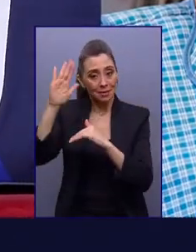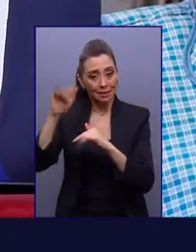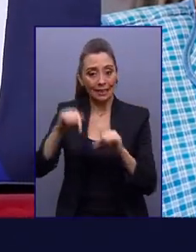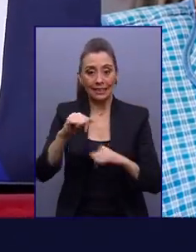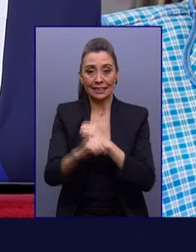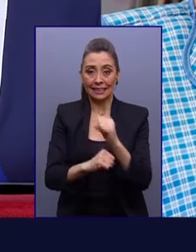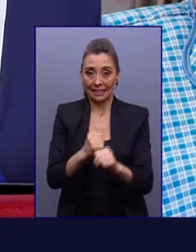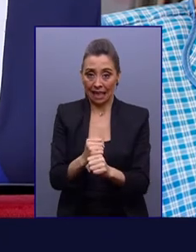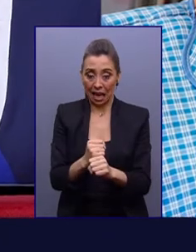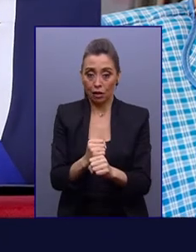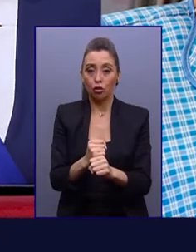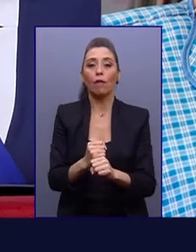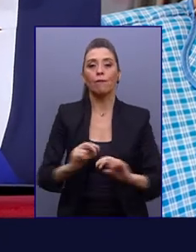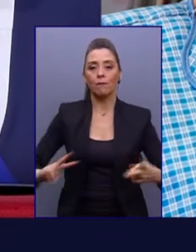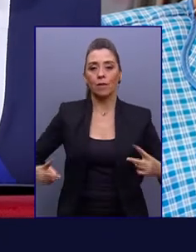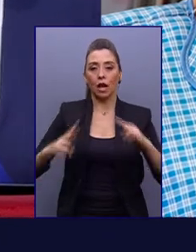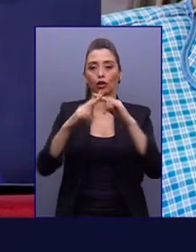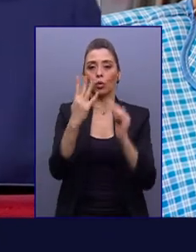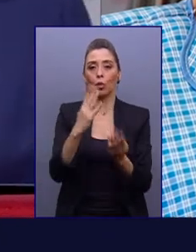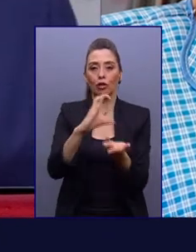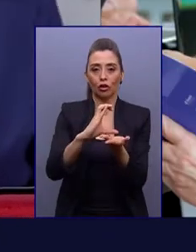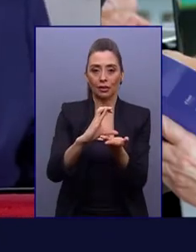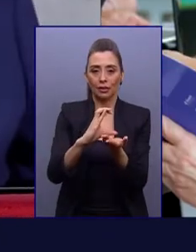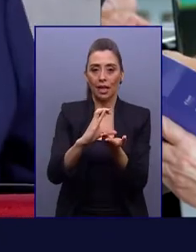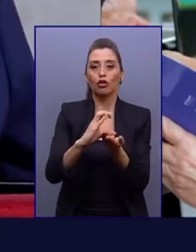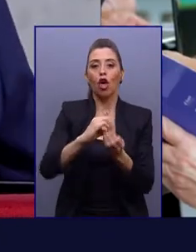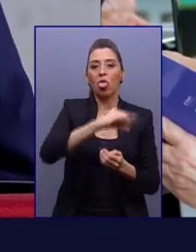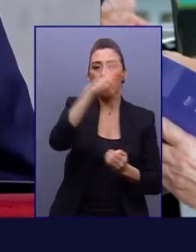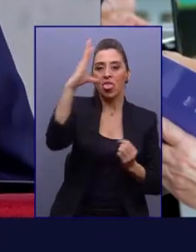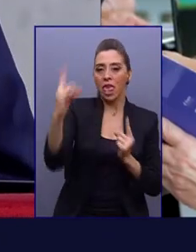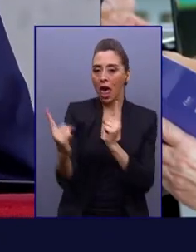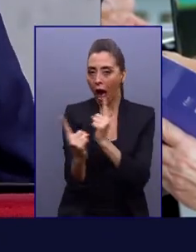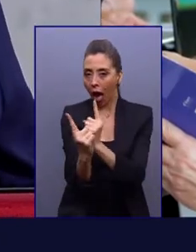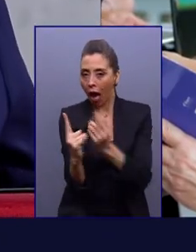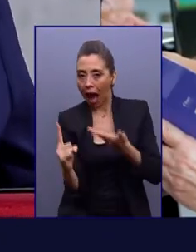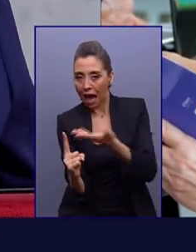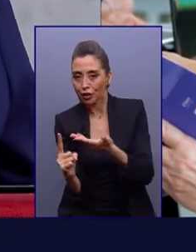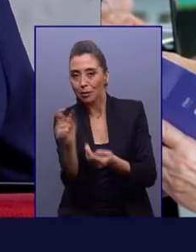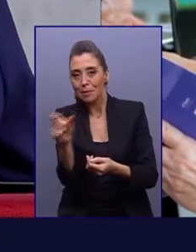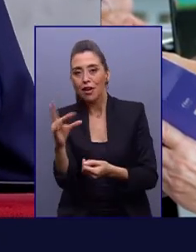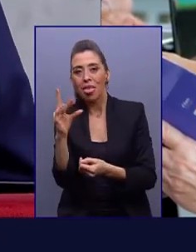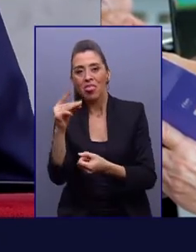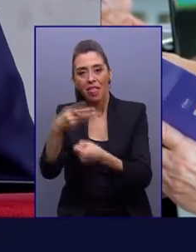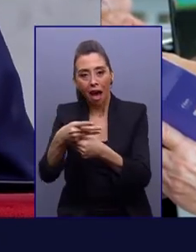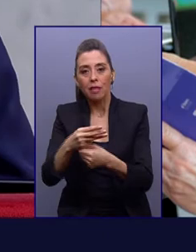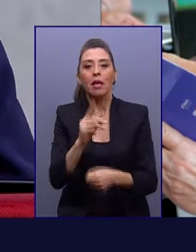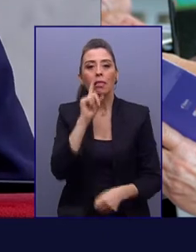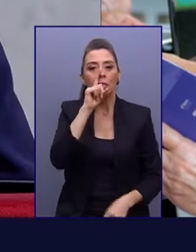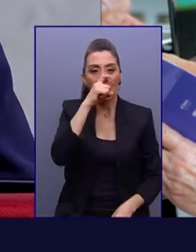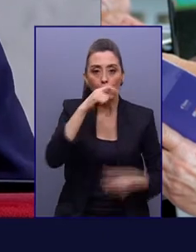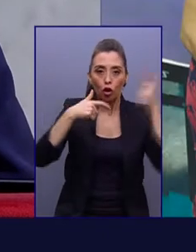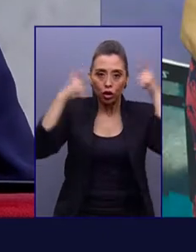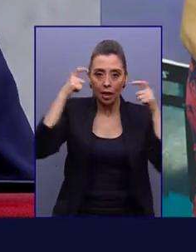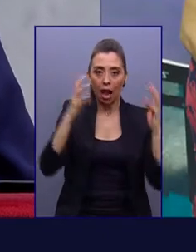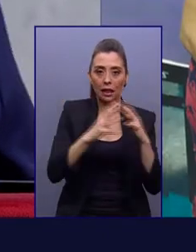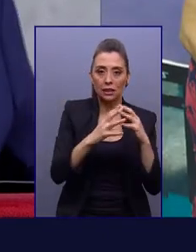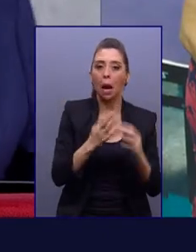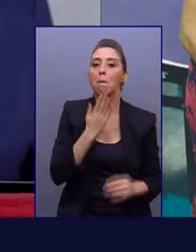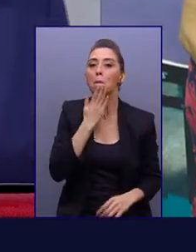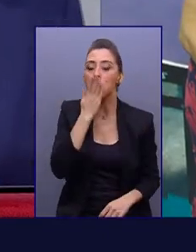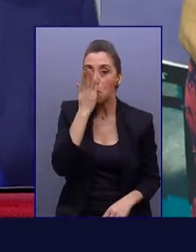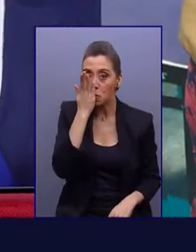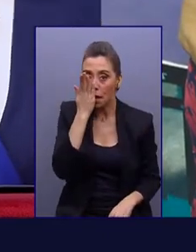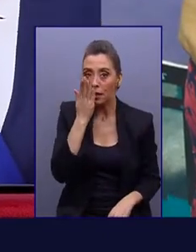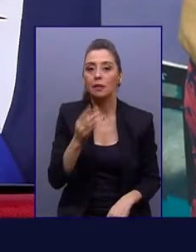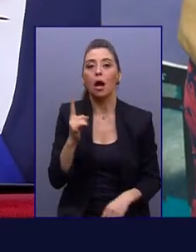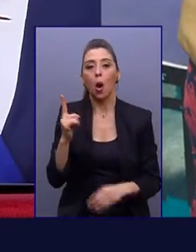Este año finalizaremos la construcción de 4 centros de atención diurnos de adultos mayores en Temuco, Talca, Chillán y Punta Arenas,